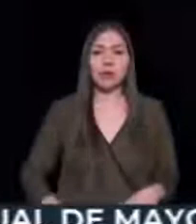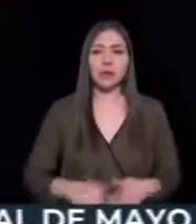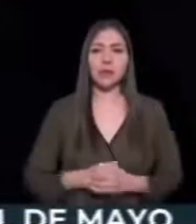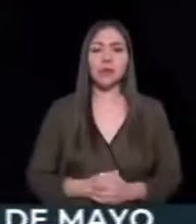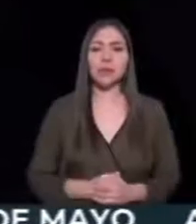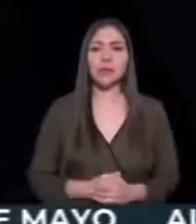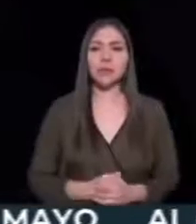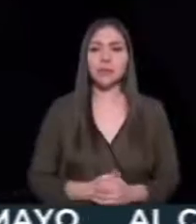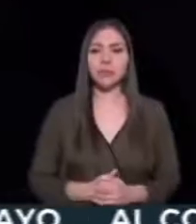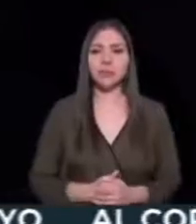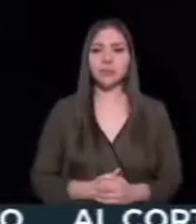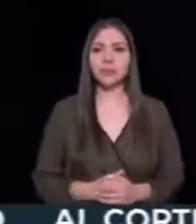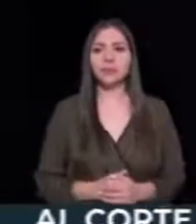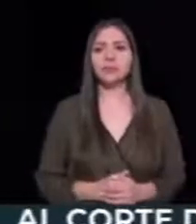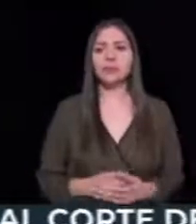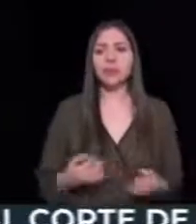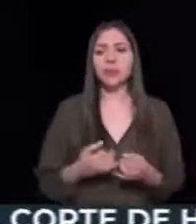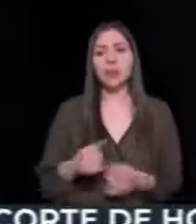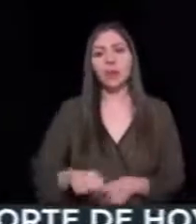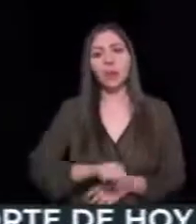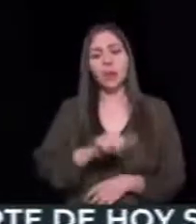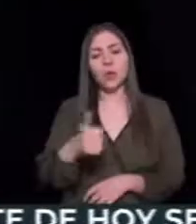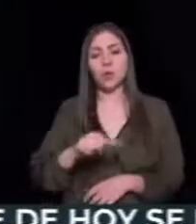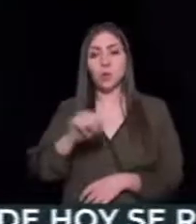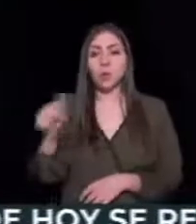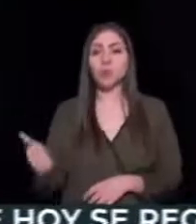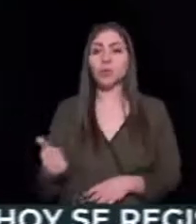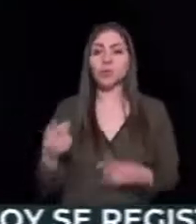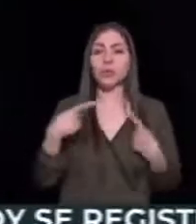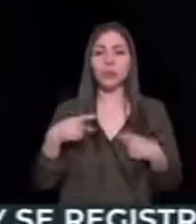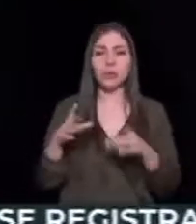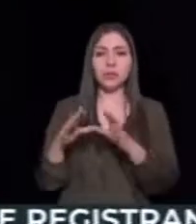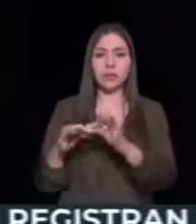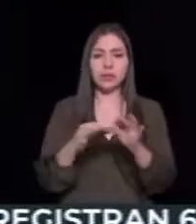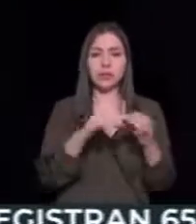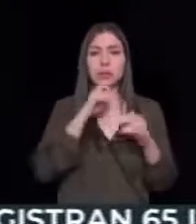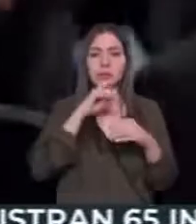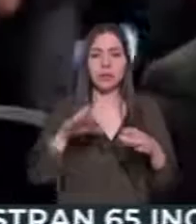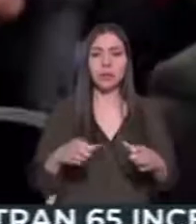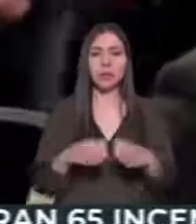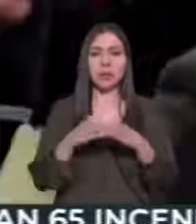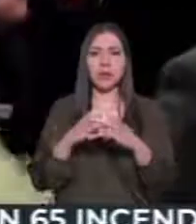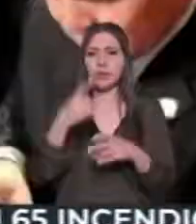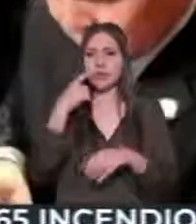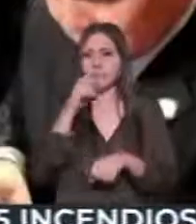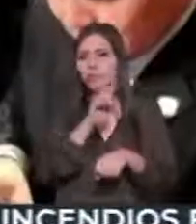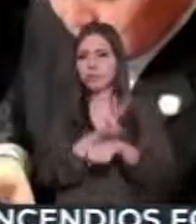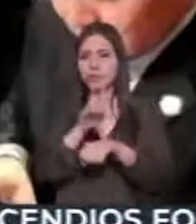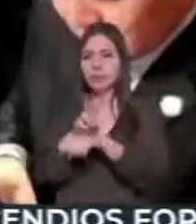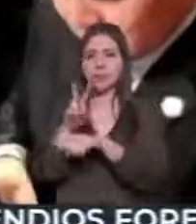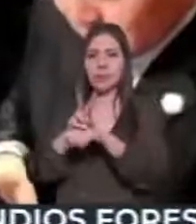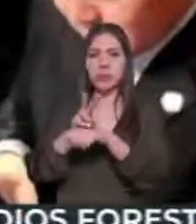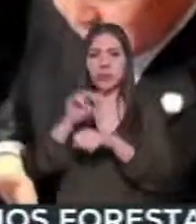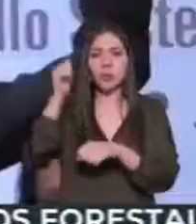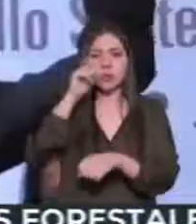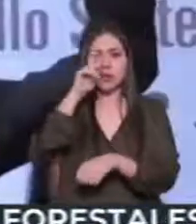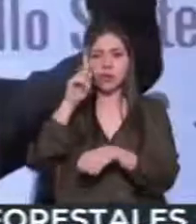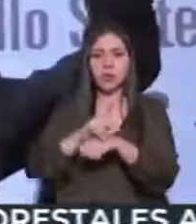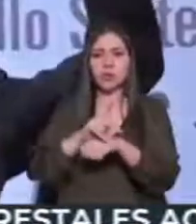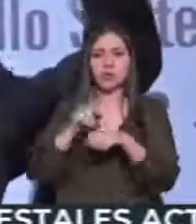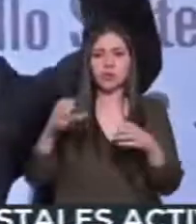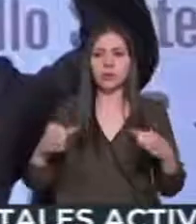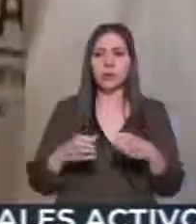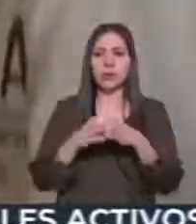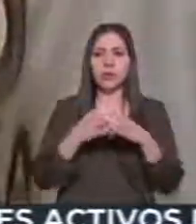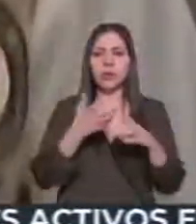y en este contexto, otros que se han pronunciado a través de un comunicado es la misión de observadores extranjeros de la Organización de Estados Americanos,